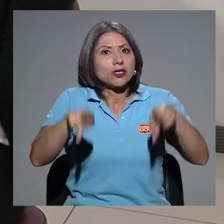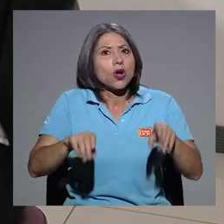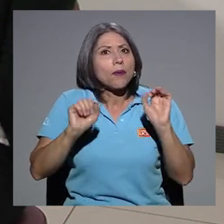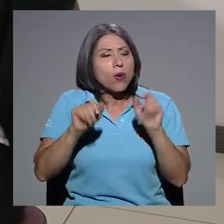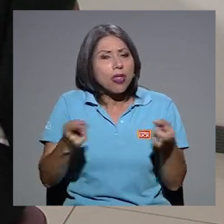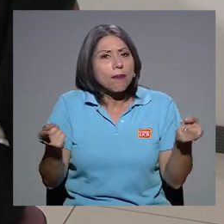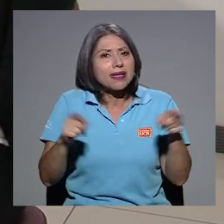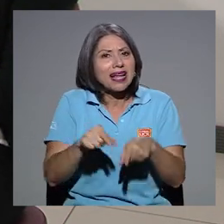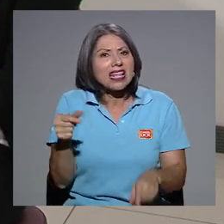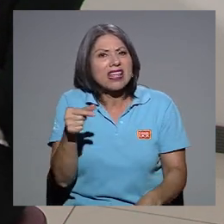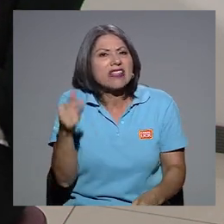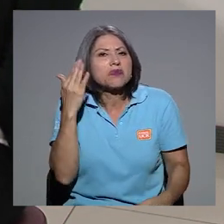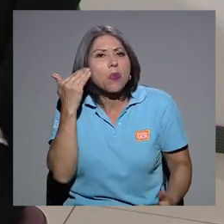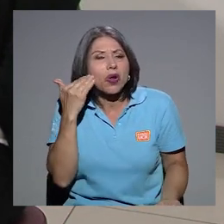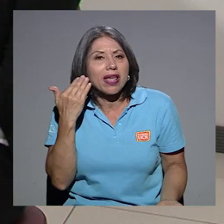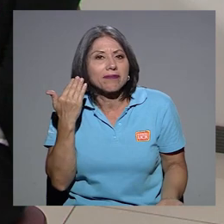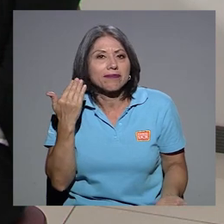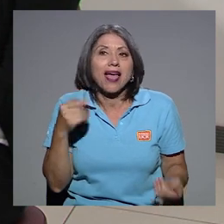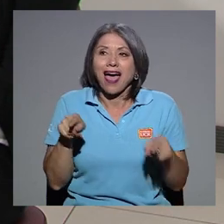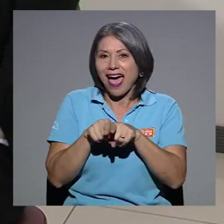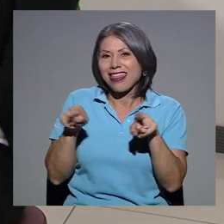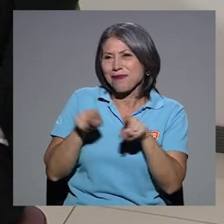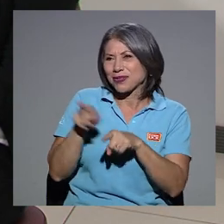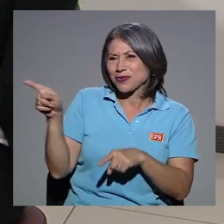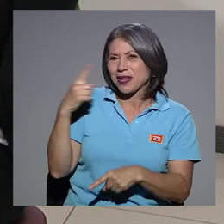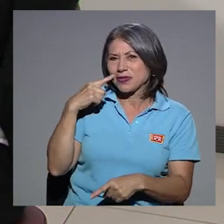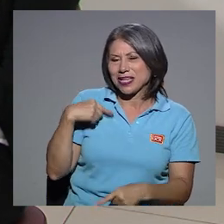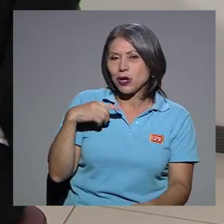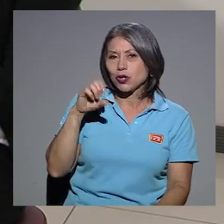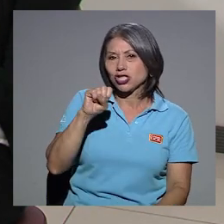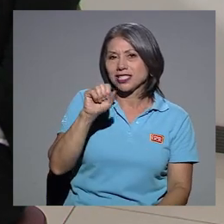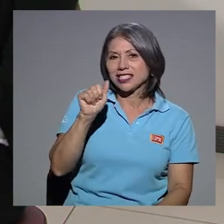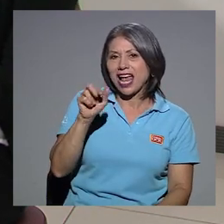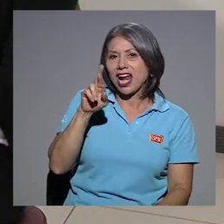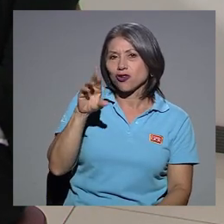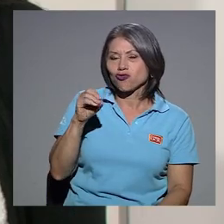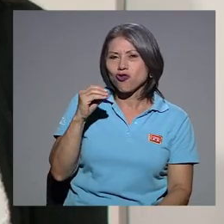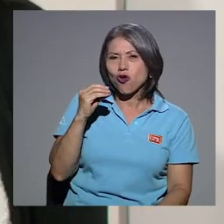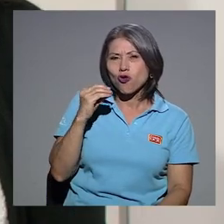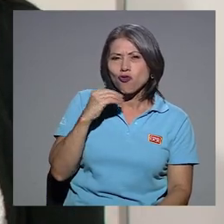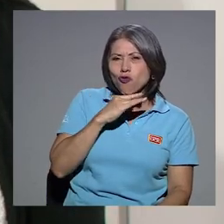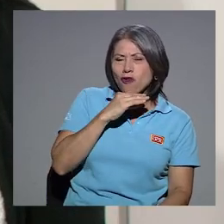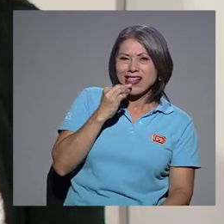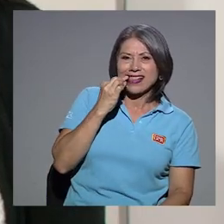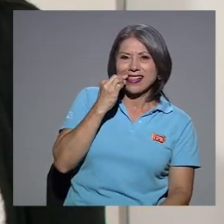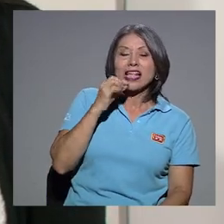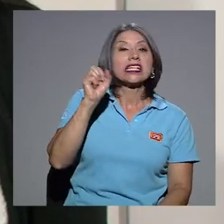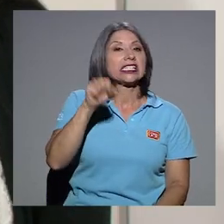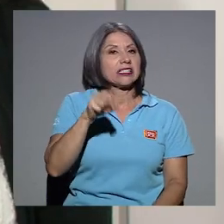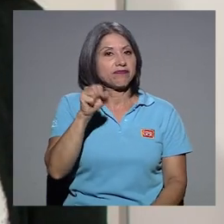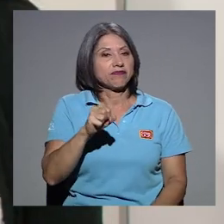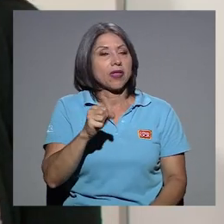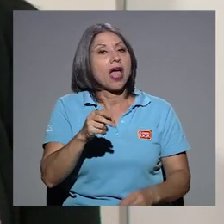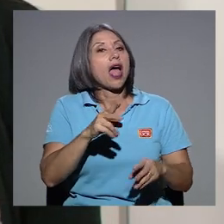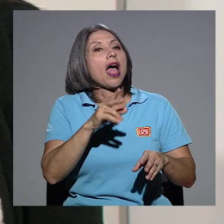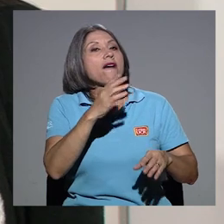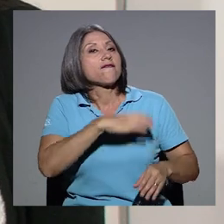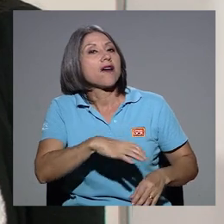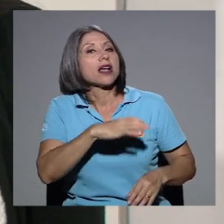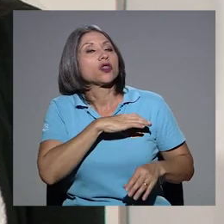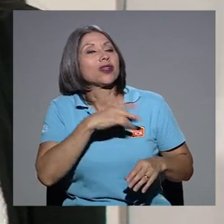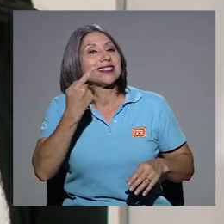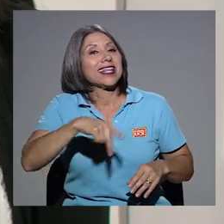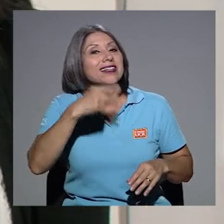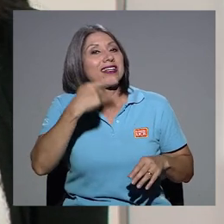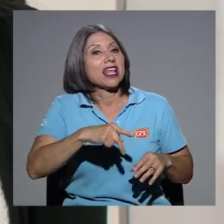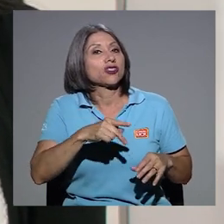a tener gingivitis? Okay, además del sarro que usted nos comentó antes. Sí. Existen factores de riesgo locales y existen factores de